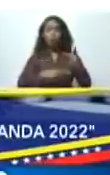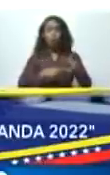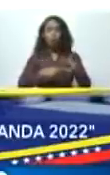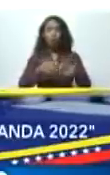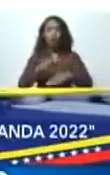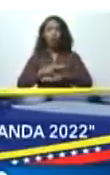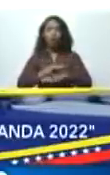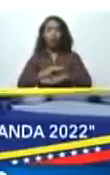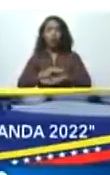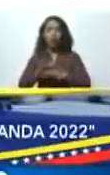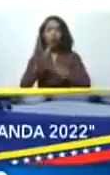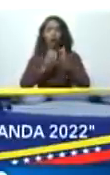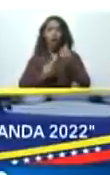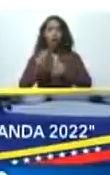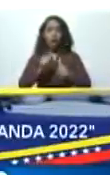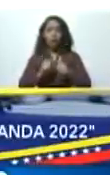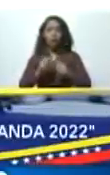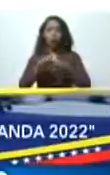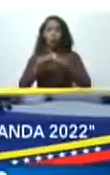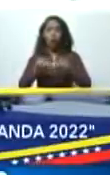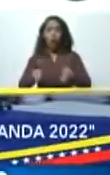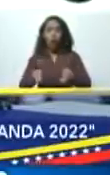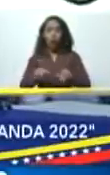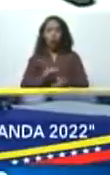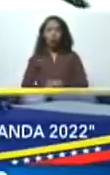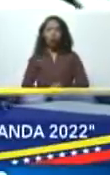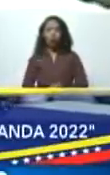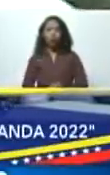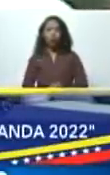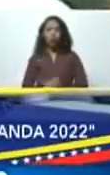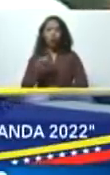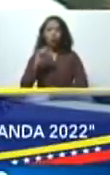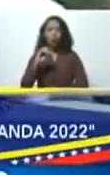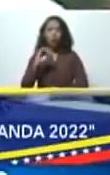carne, leche, huevo, soya,